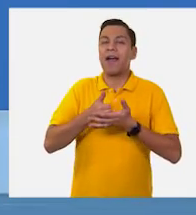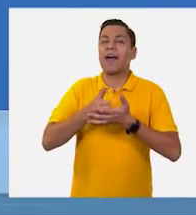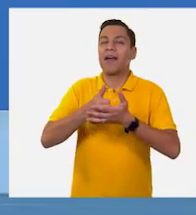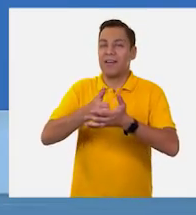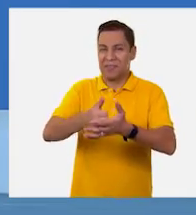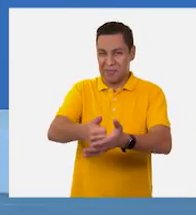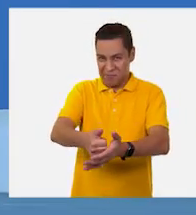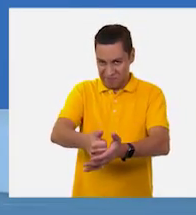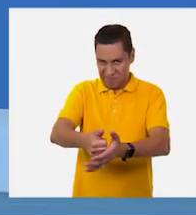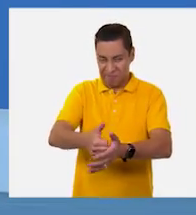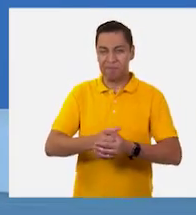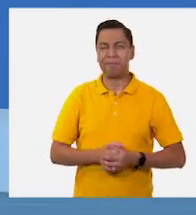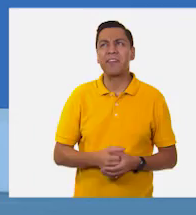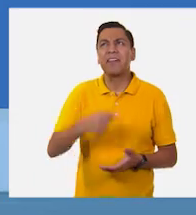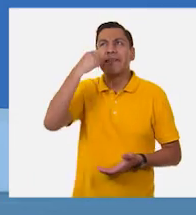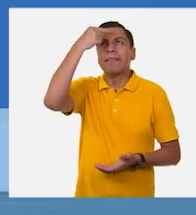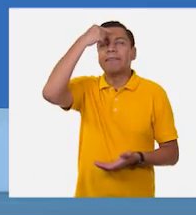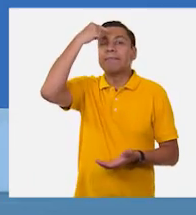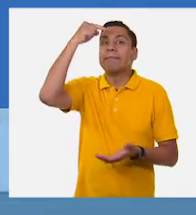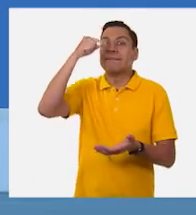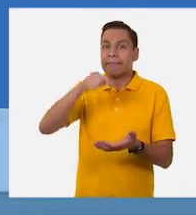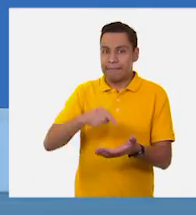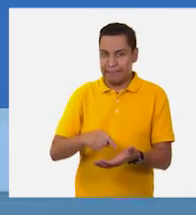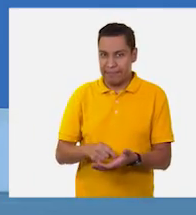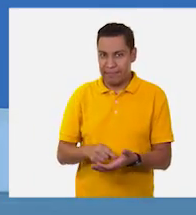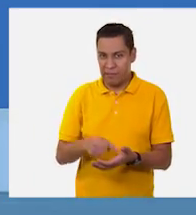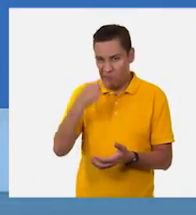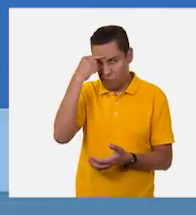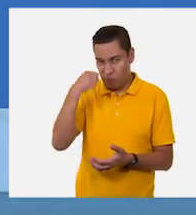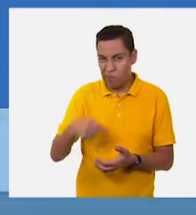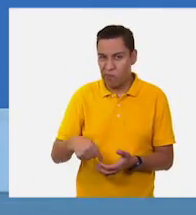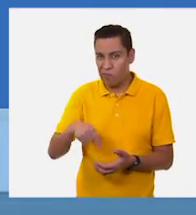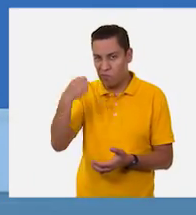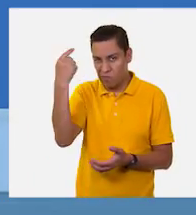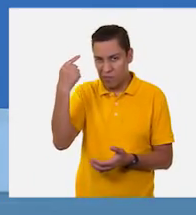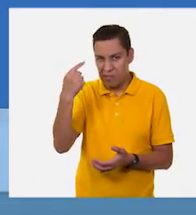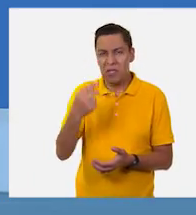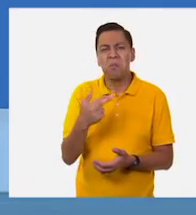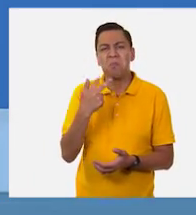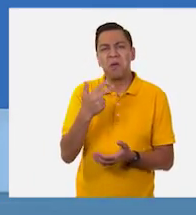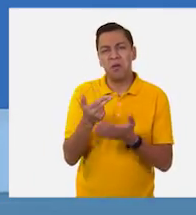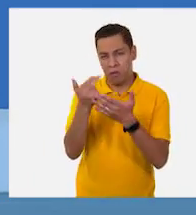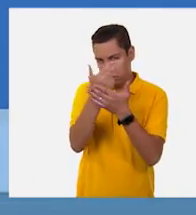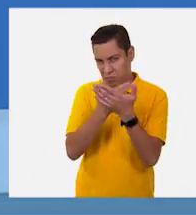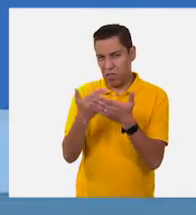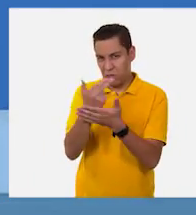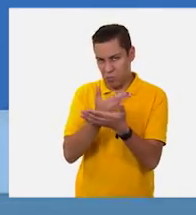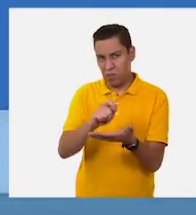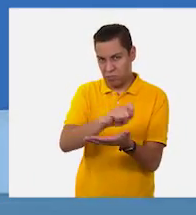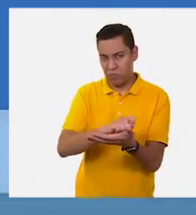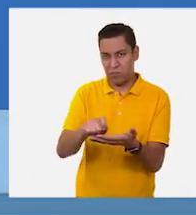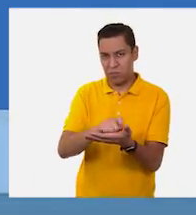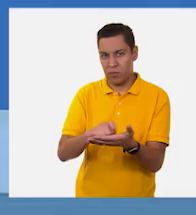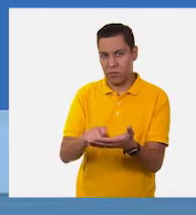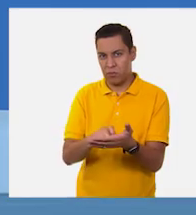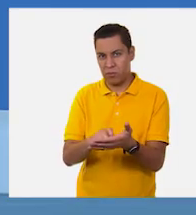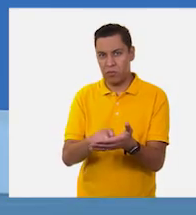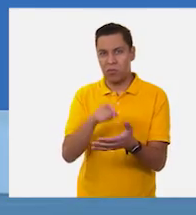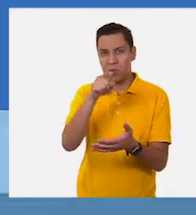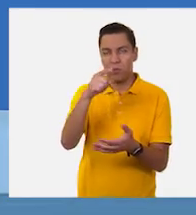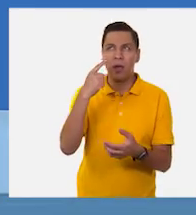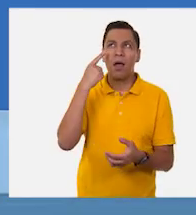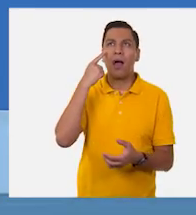a ver. Yo creo que... Para más fácil, podríamos representarlo con dibujos y escribir lo que pegaremos